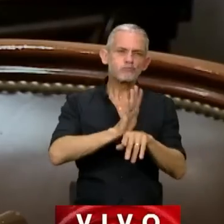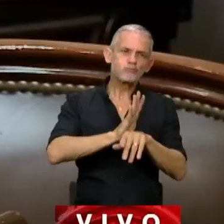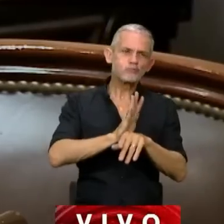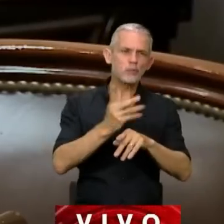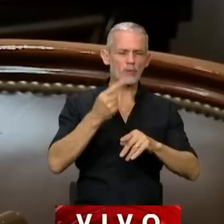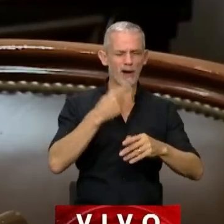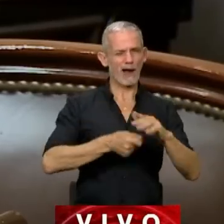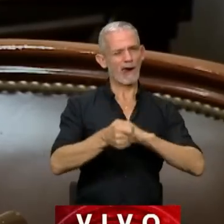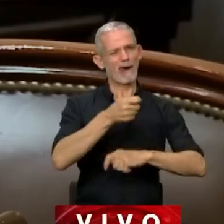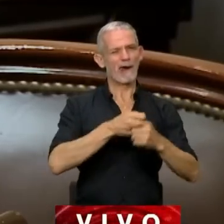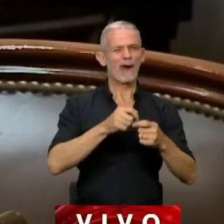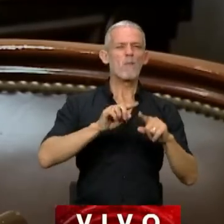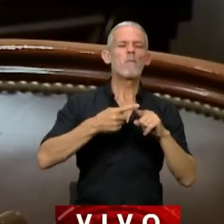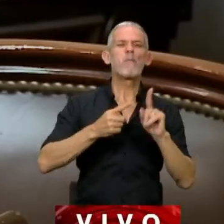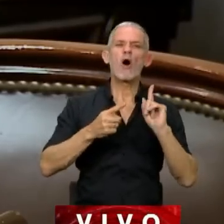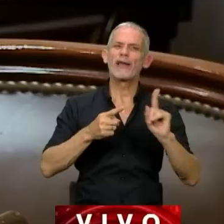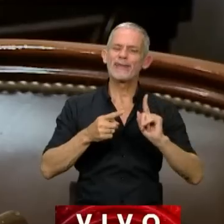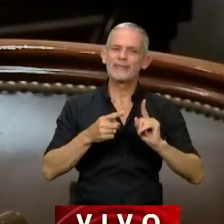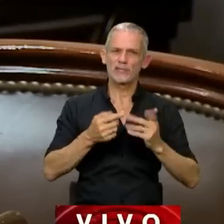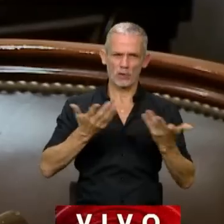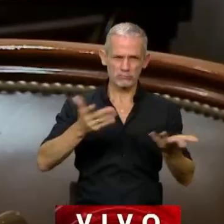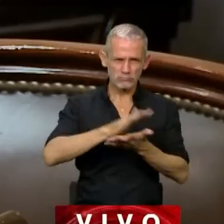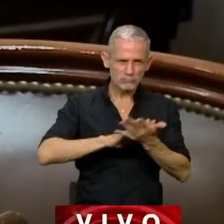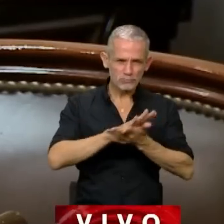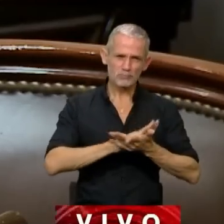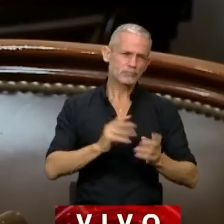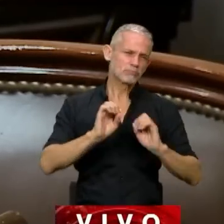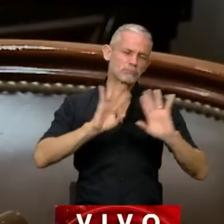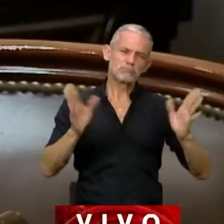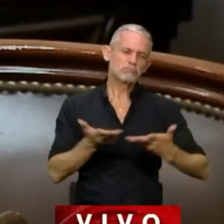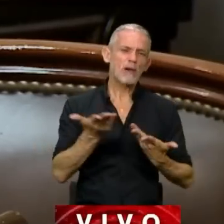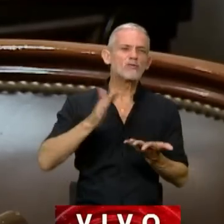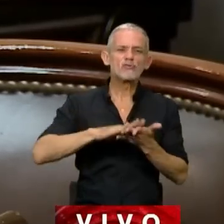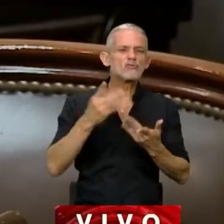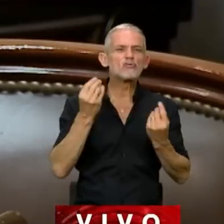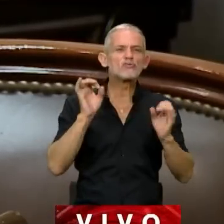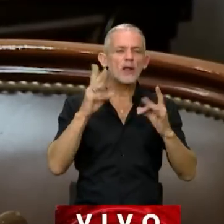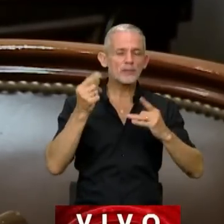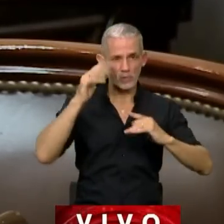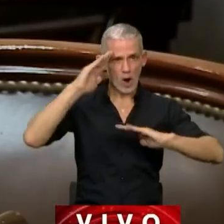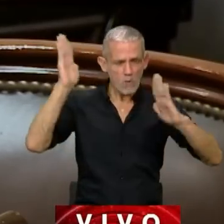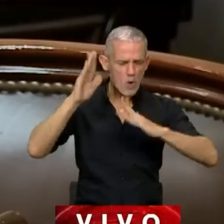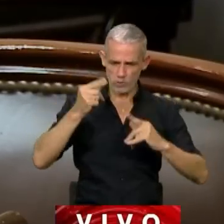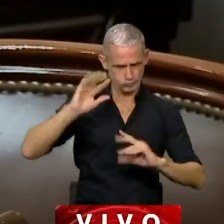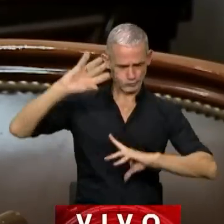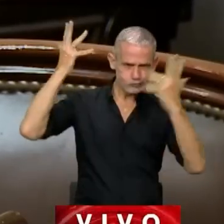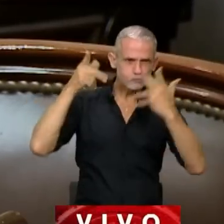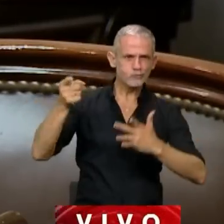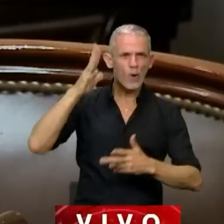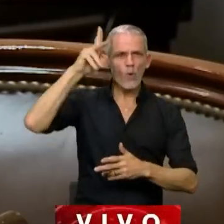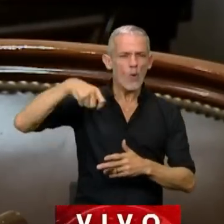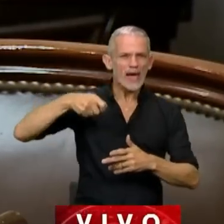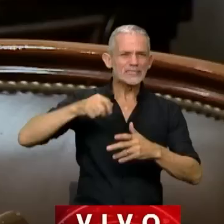una jugada política absolutamente inviable que solo provoca estrépito en el Poder Judicial